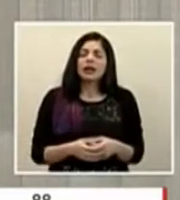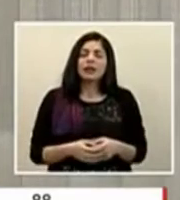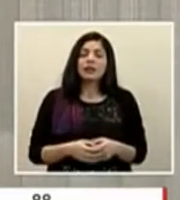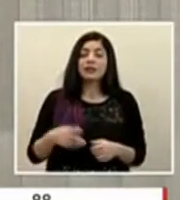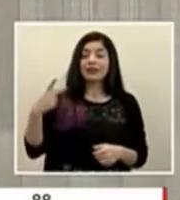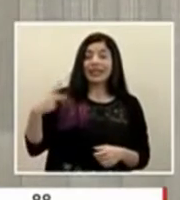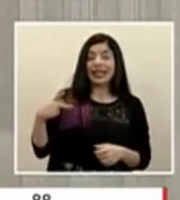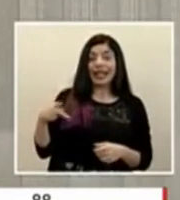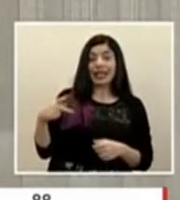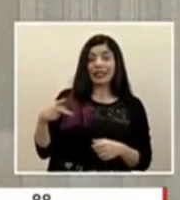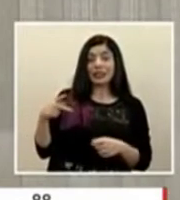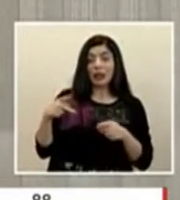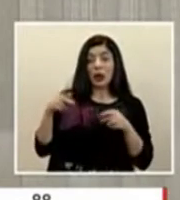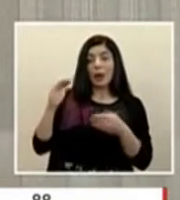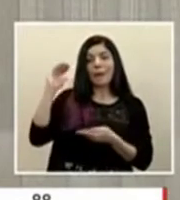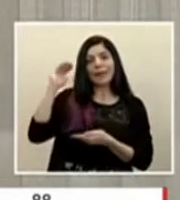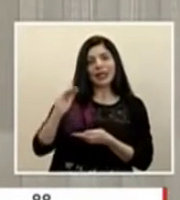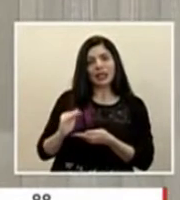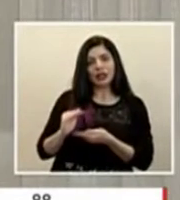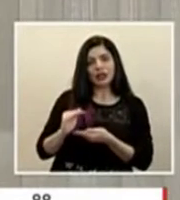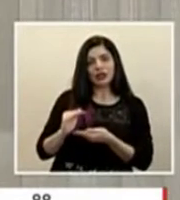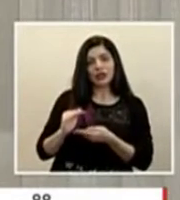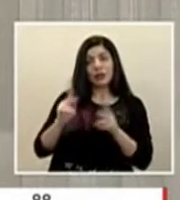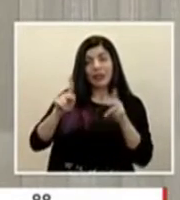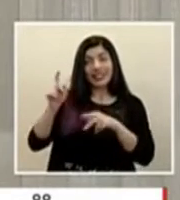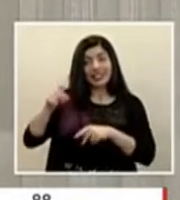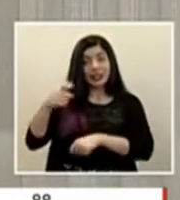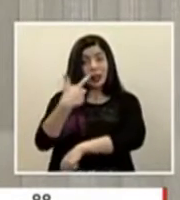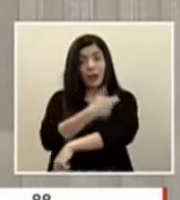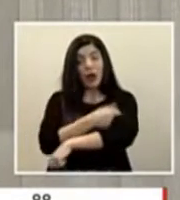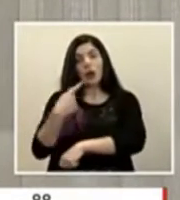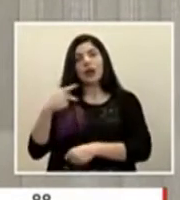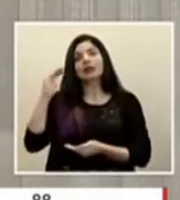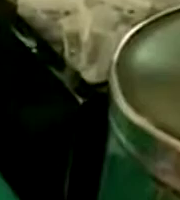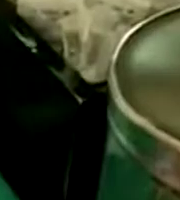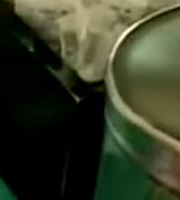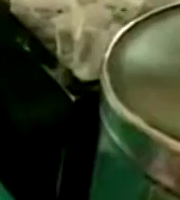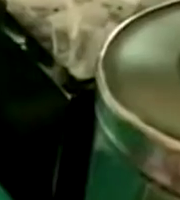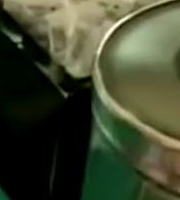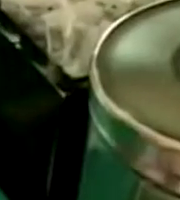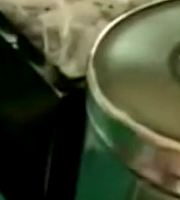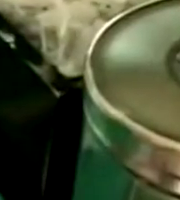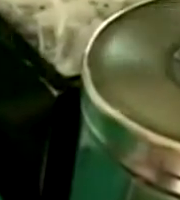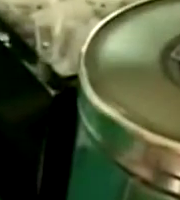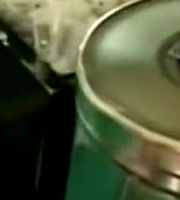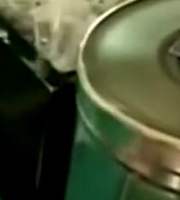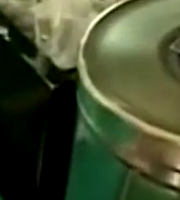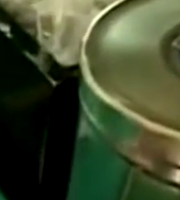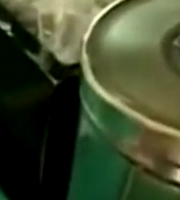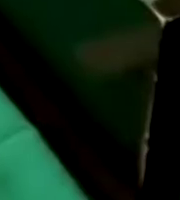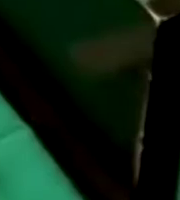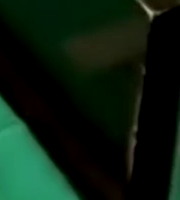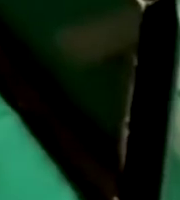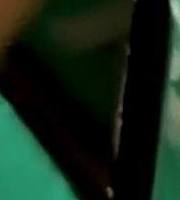el riesgo de las personas que tienen que ser vacunadas. Y entonces eso les estaremos